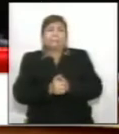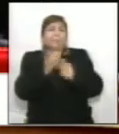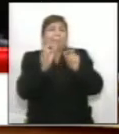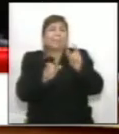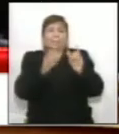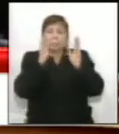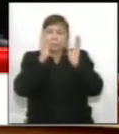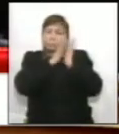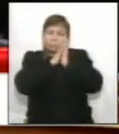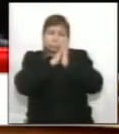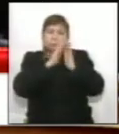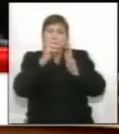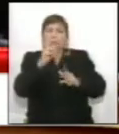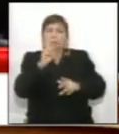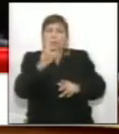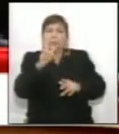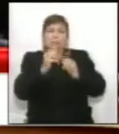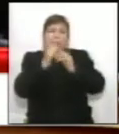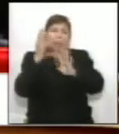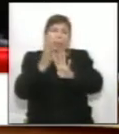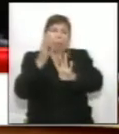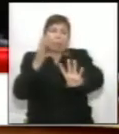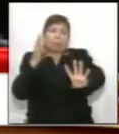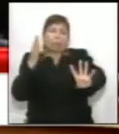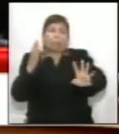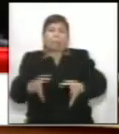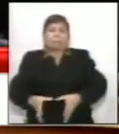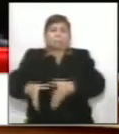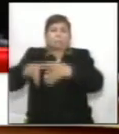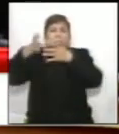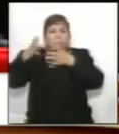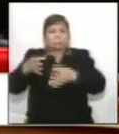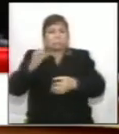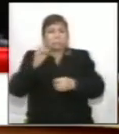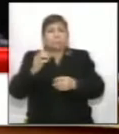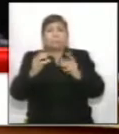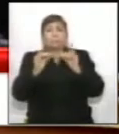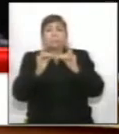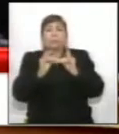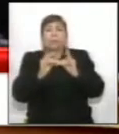duerme 2, 3 días haciendo fila para conseguir oxígeno y cama UCI.